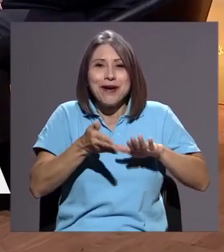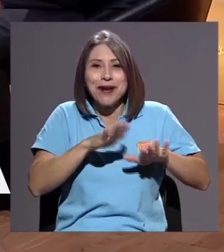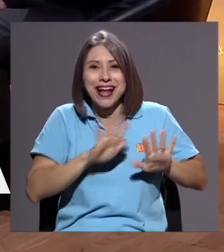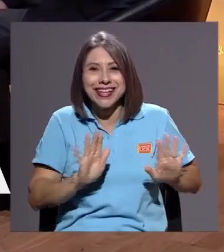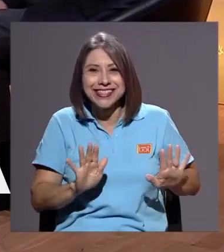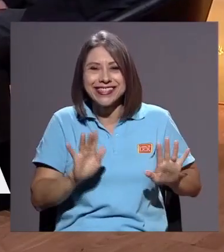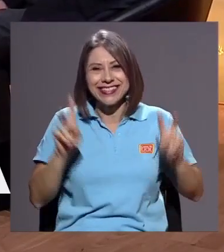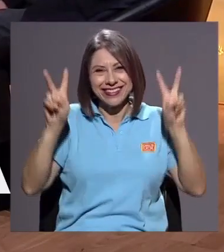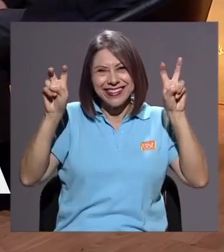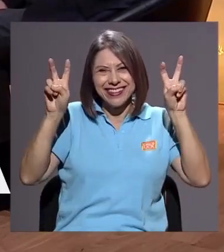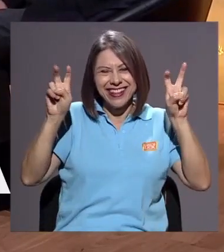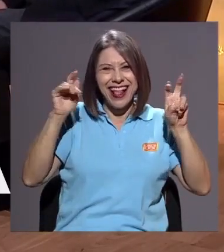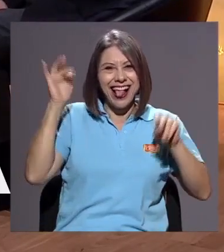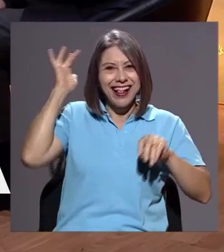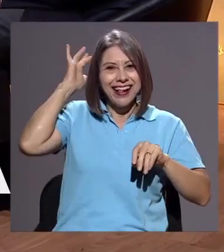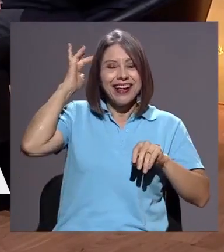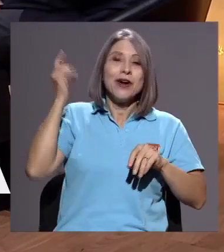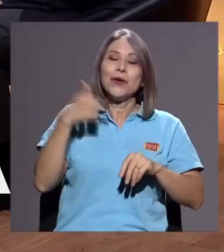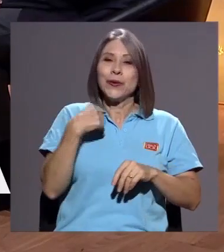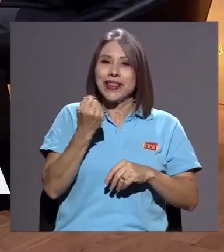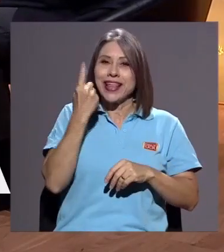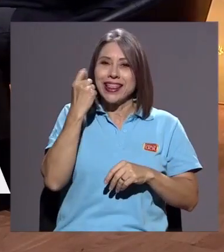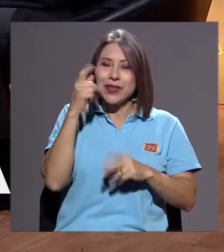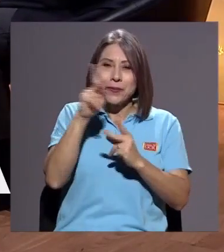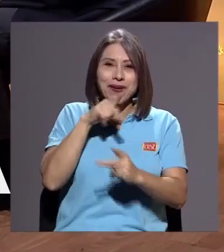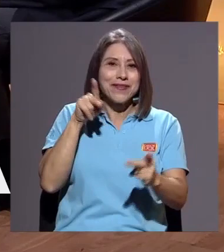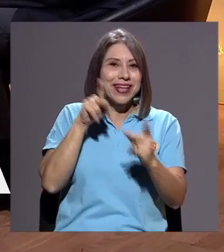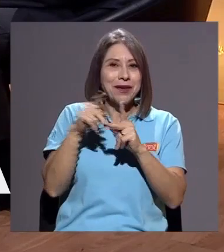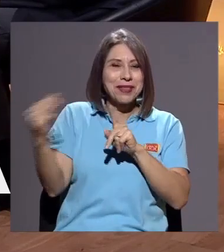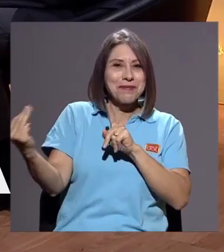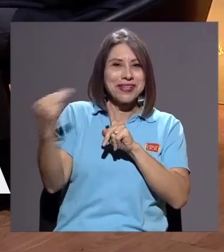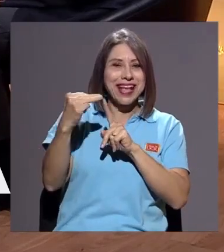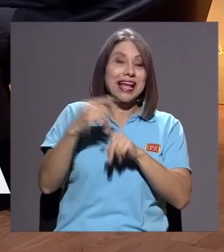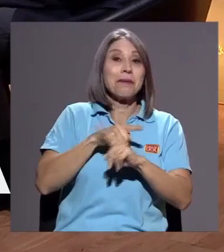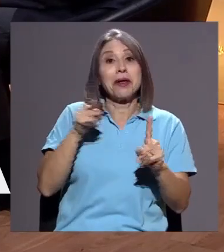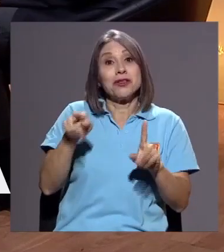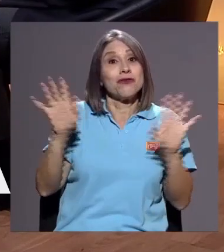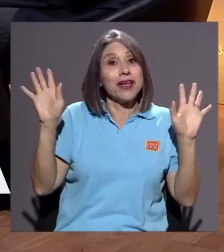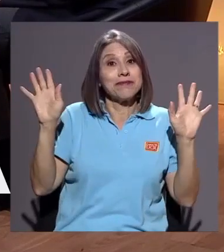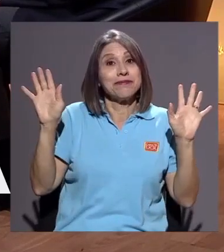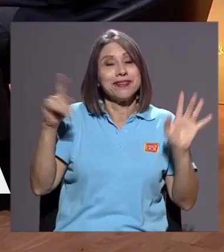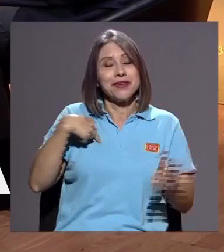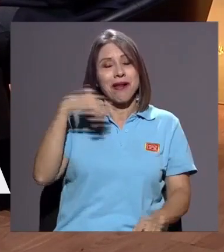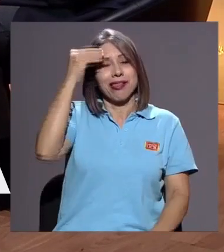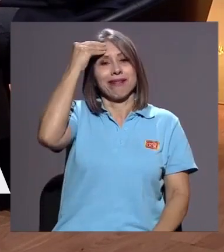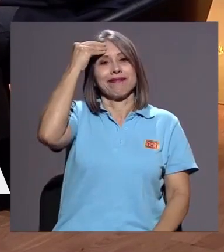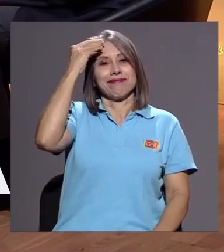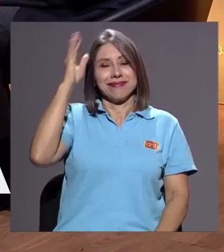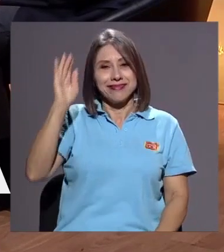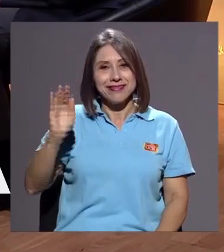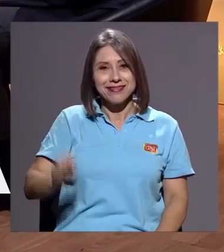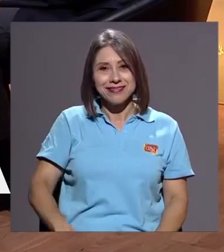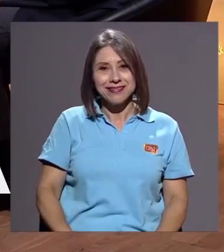Lo cual uno entendió perfectamente el mensaje, ¿verdad? Pero eso fue, y ahí quedó grabado.